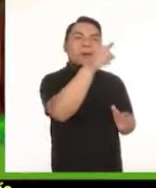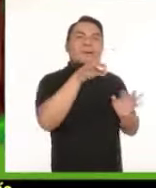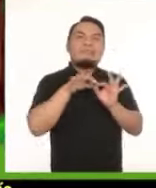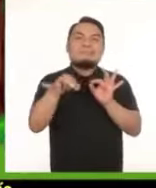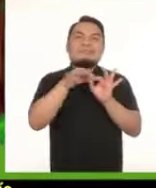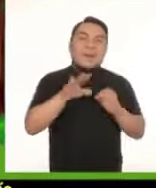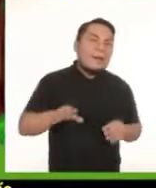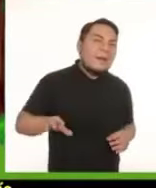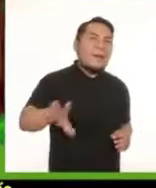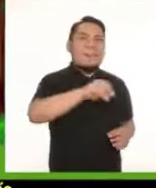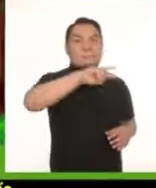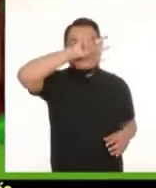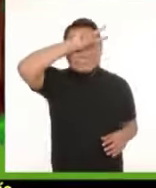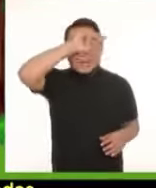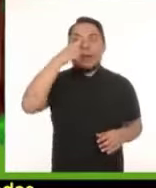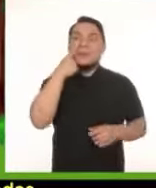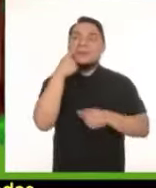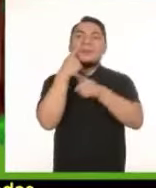de nuestro país.